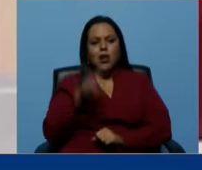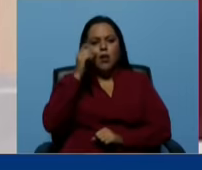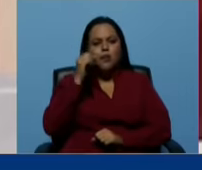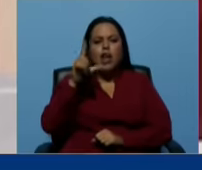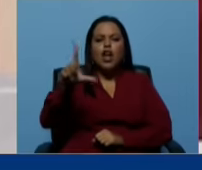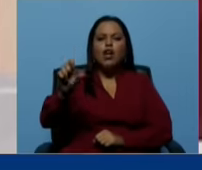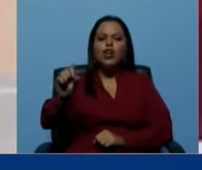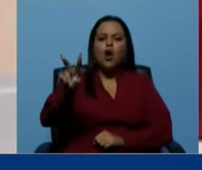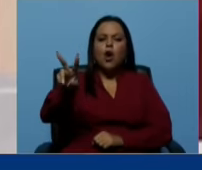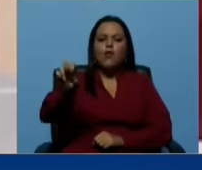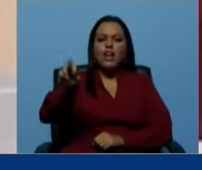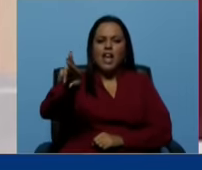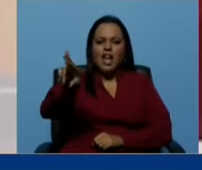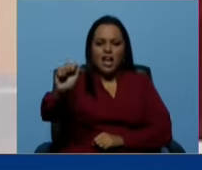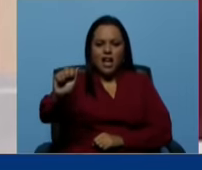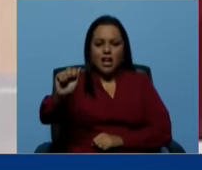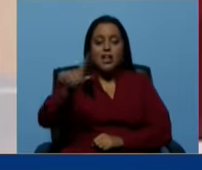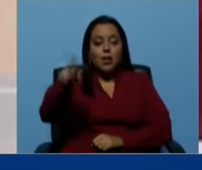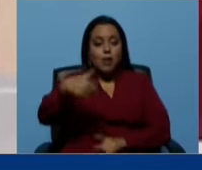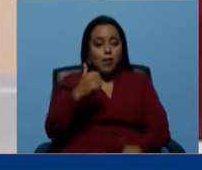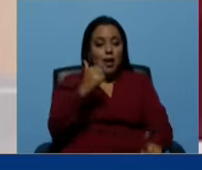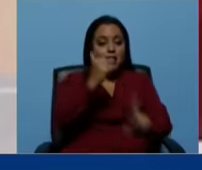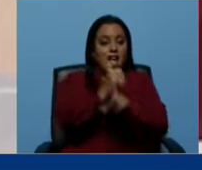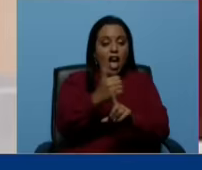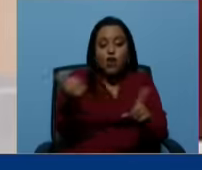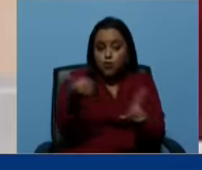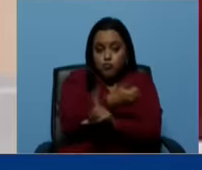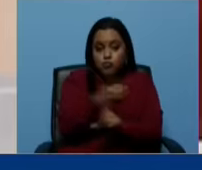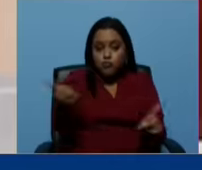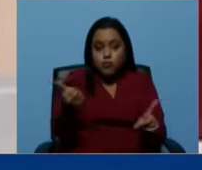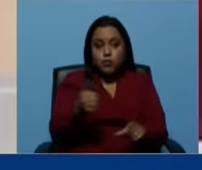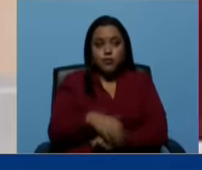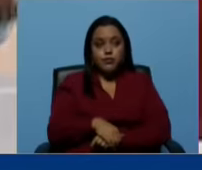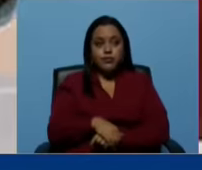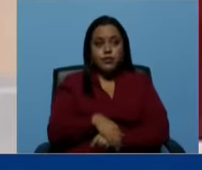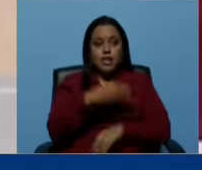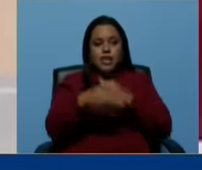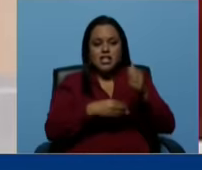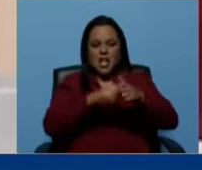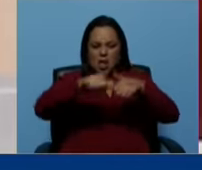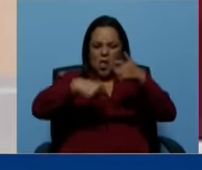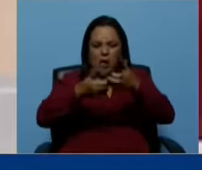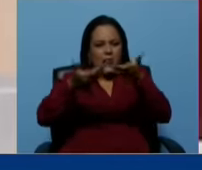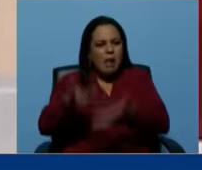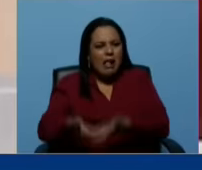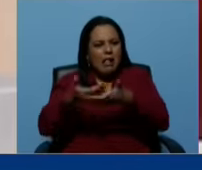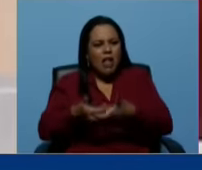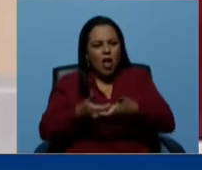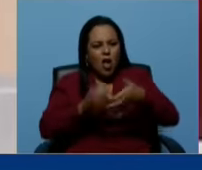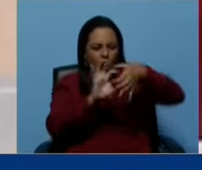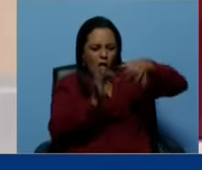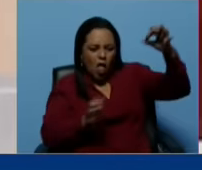Alberto Lovera, lo mataron, lo torturaron, le pusieron un yunque y lo lanzaron al mar.